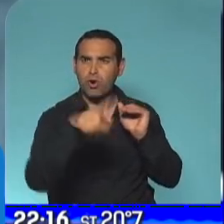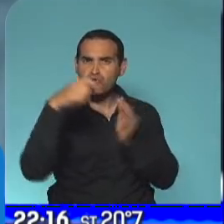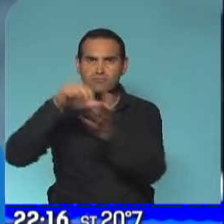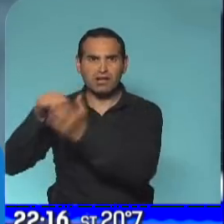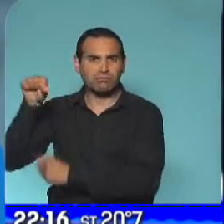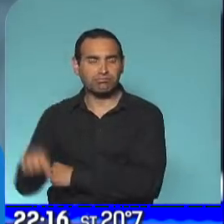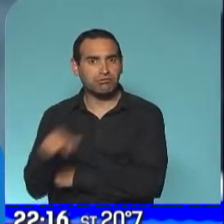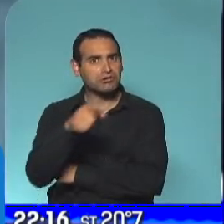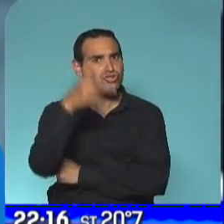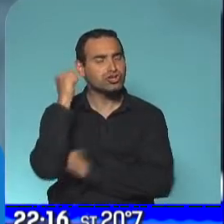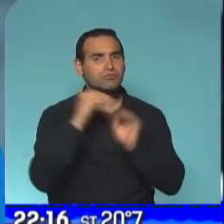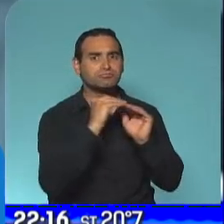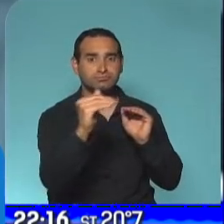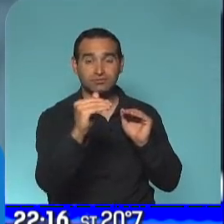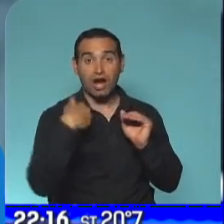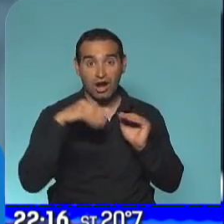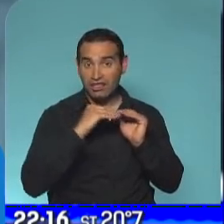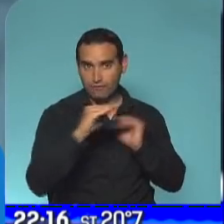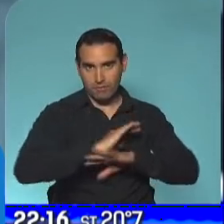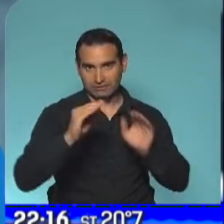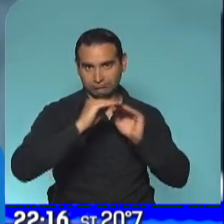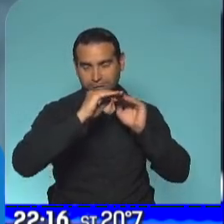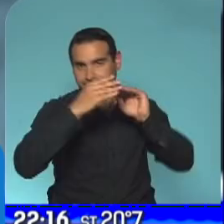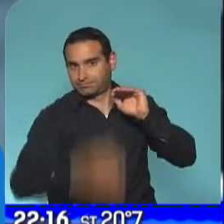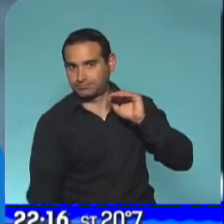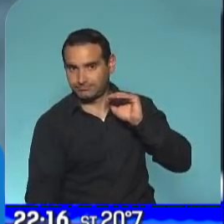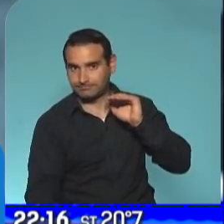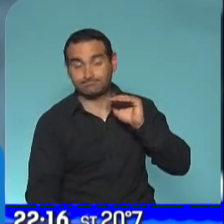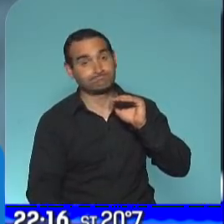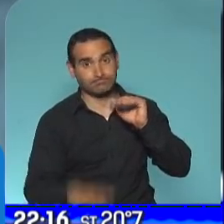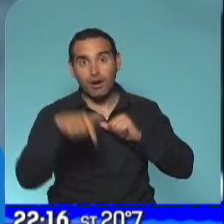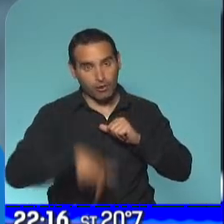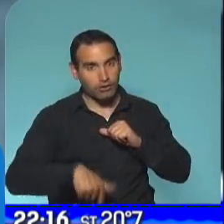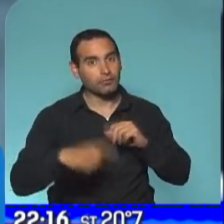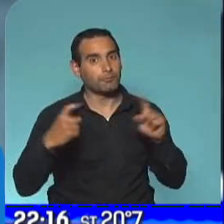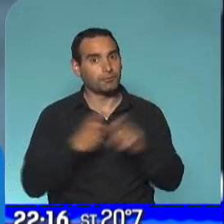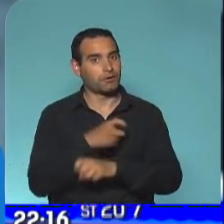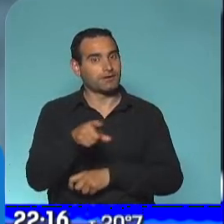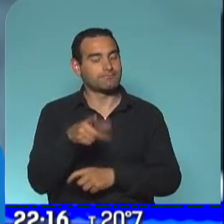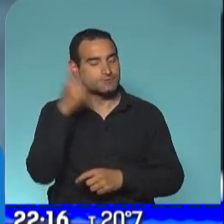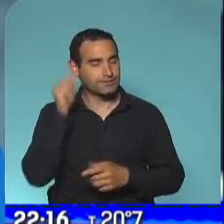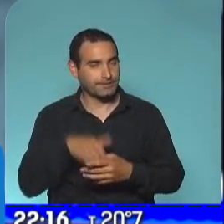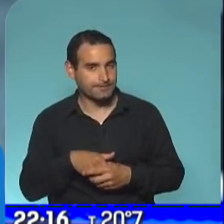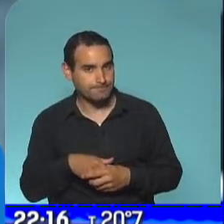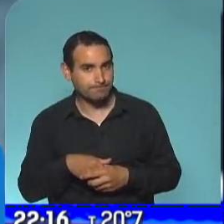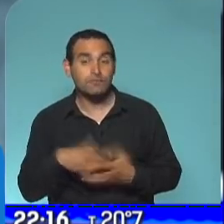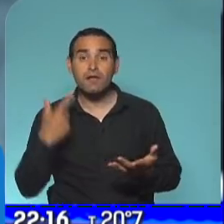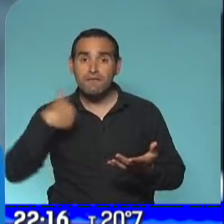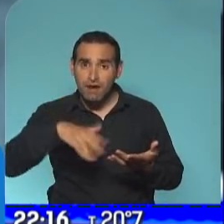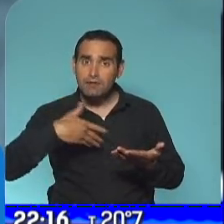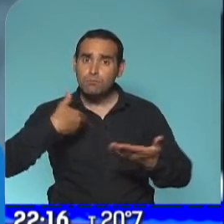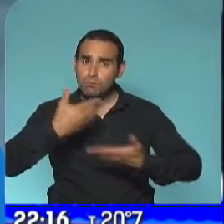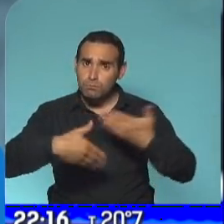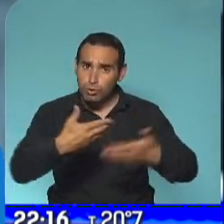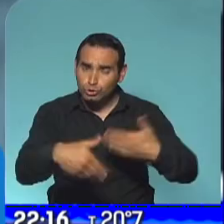Bueno, pareciera ser que esta estabilidad llegó a su fin, por lo menos está fuertemente puesto en cuestionamiento. ¿Se avanzará